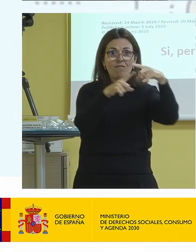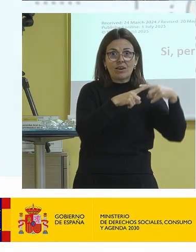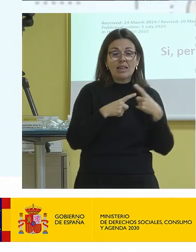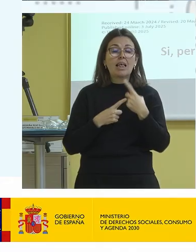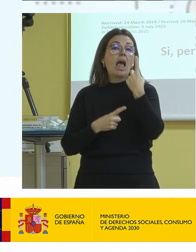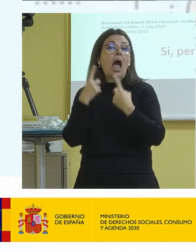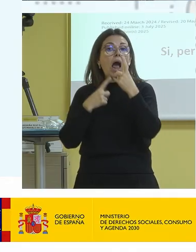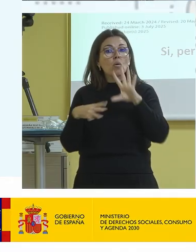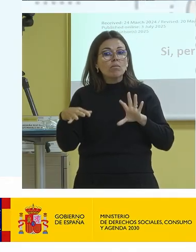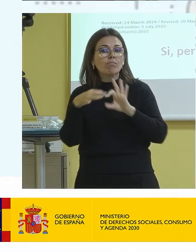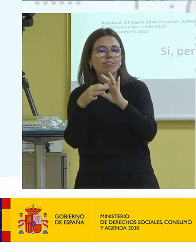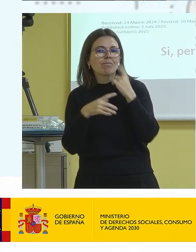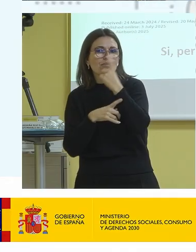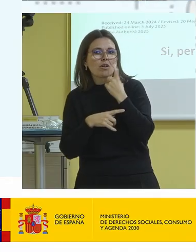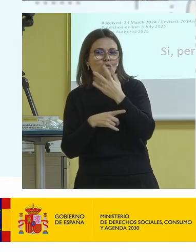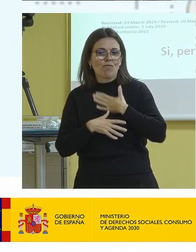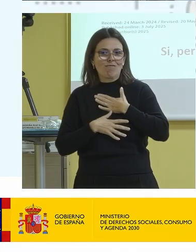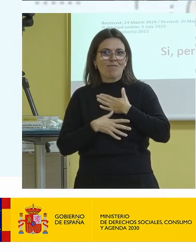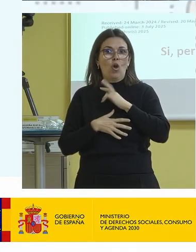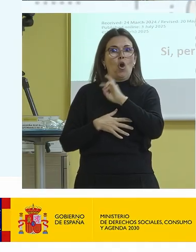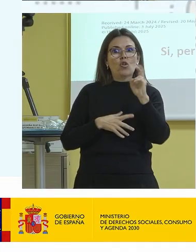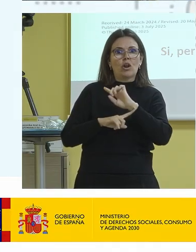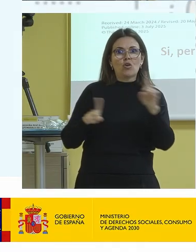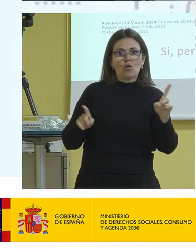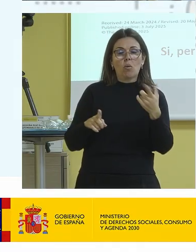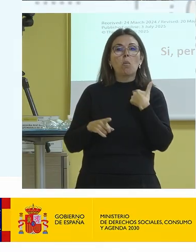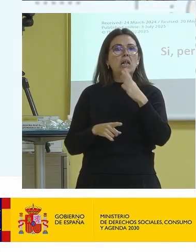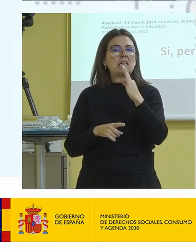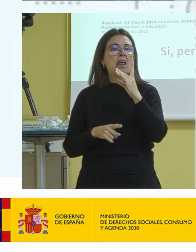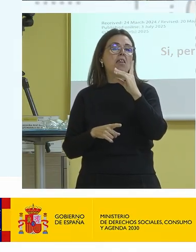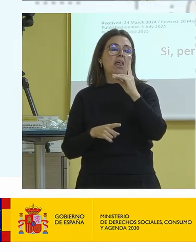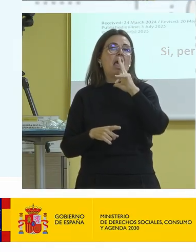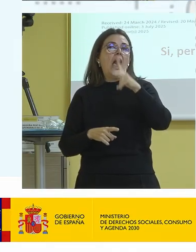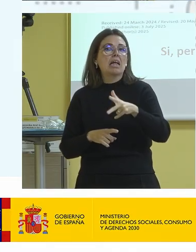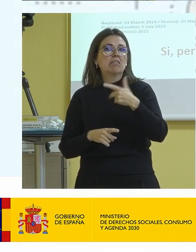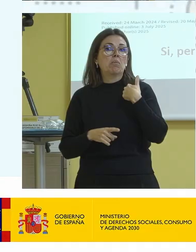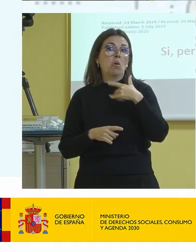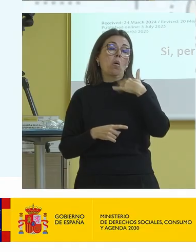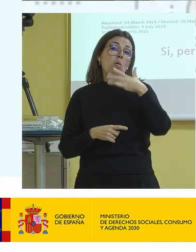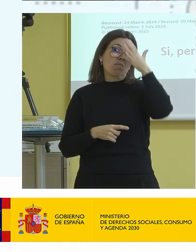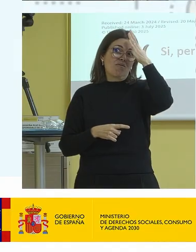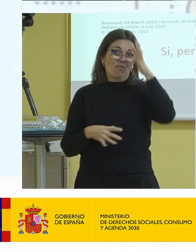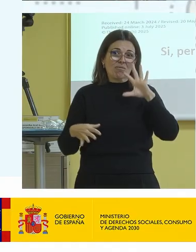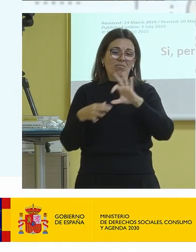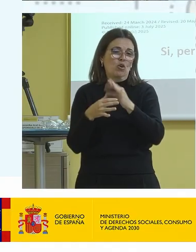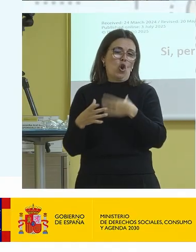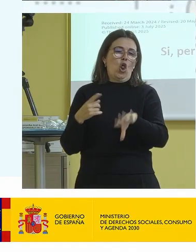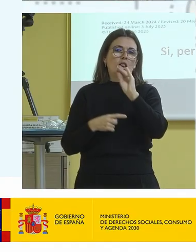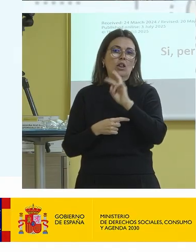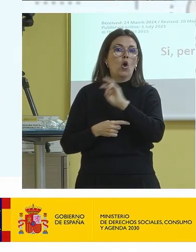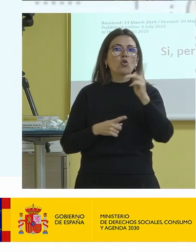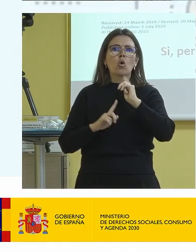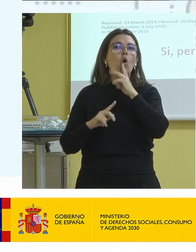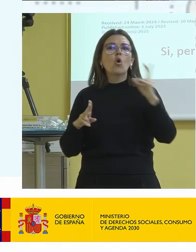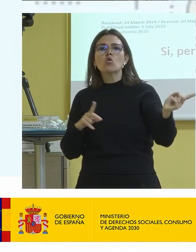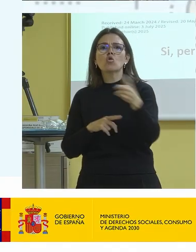algunos mitos encajan con tu corriente y otros no. Y eres capaz de negar la existencia del TDAH automáticamente porque tu corriente no lo entiende, o eres capaz de llamar TDAH a todo